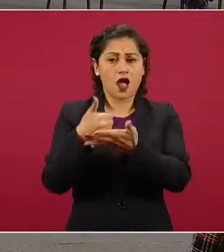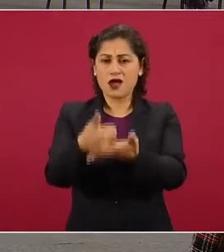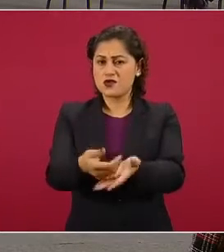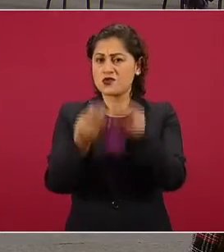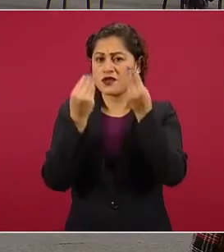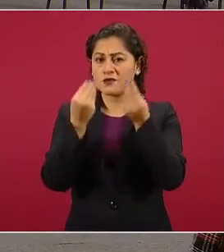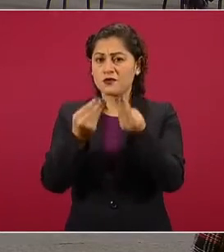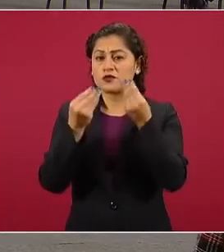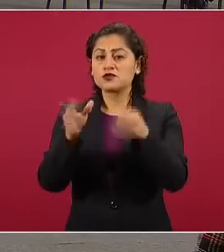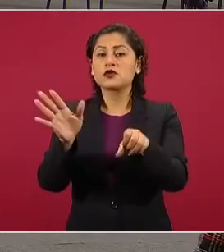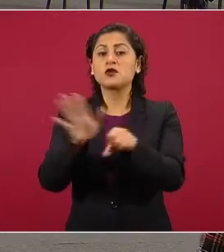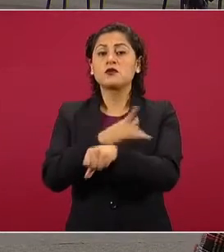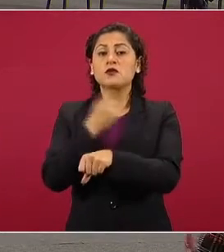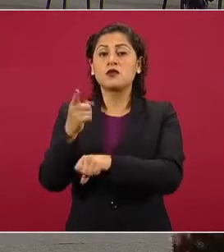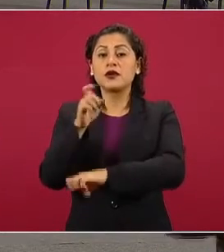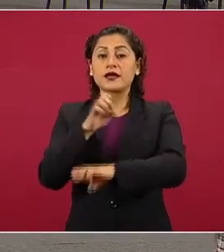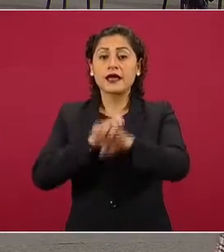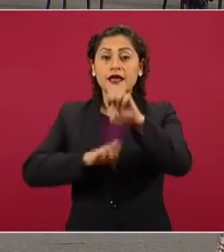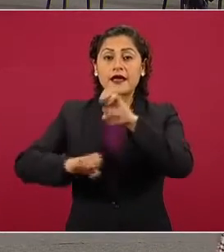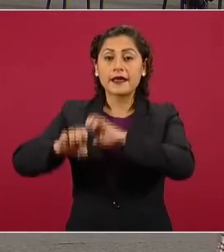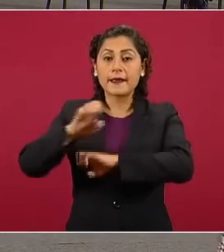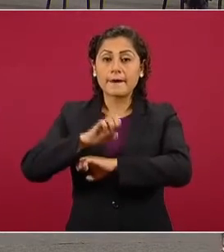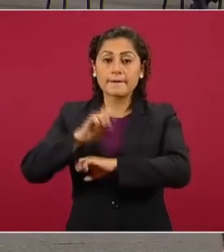da certidumbre a las inversiones.